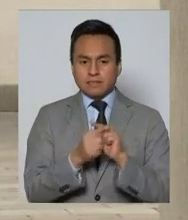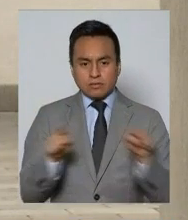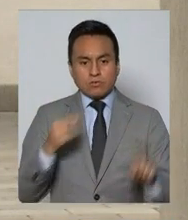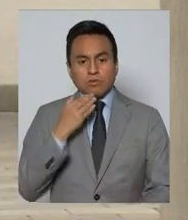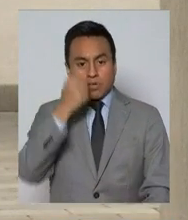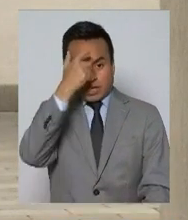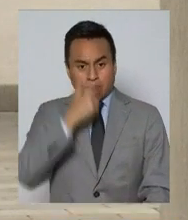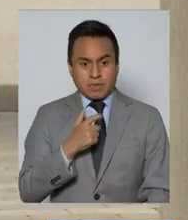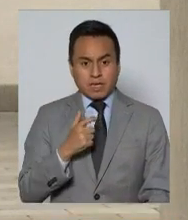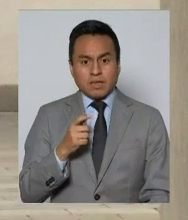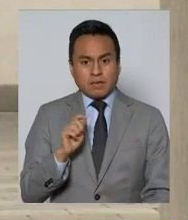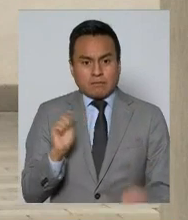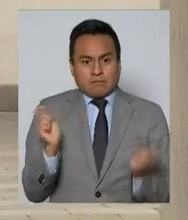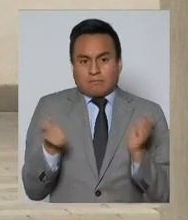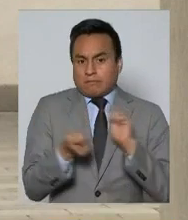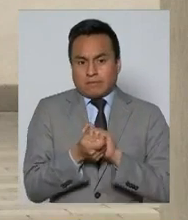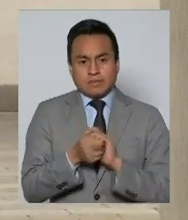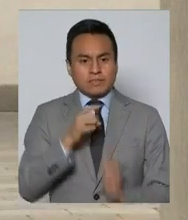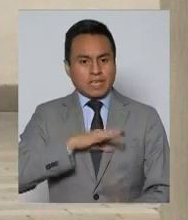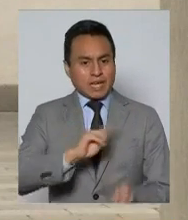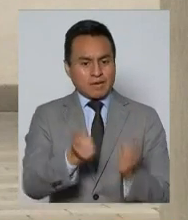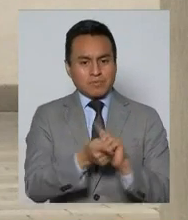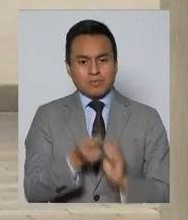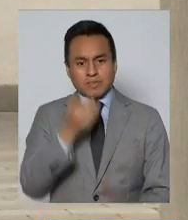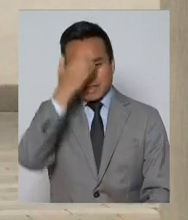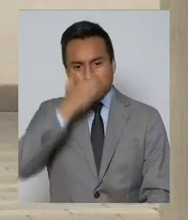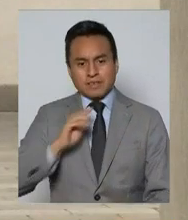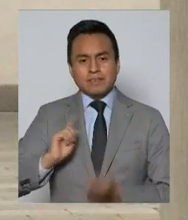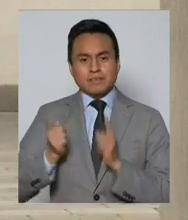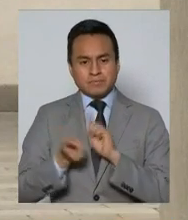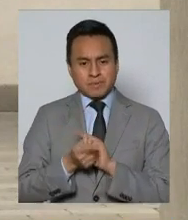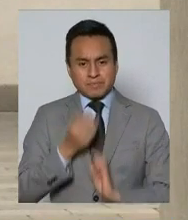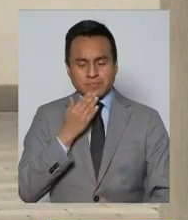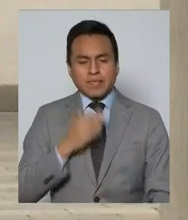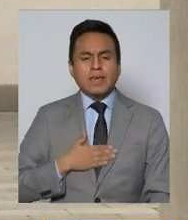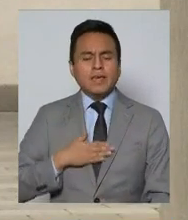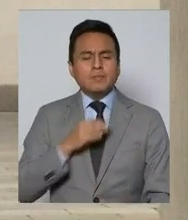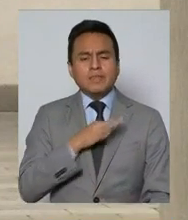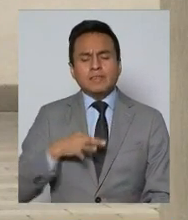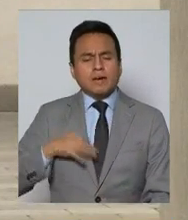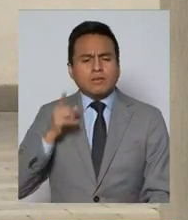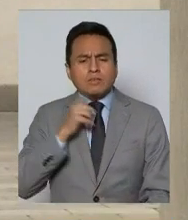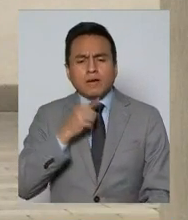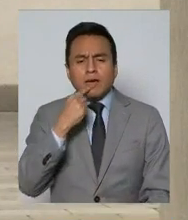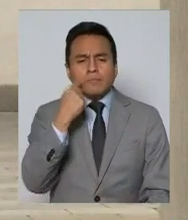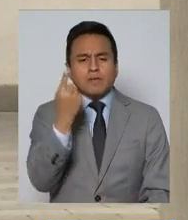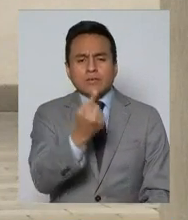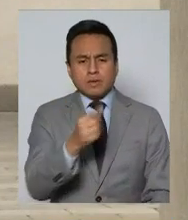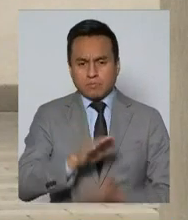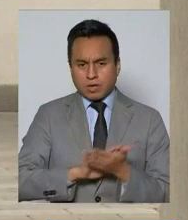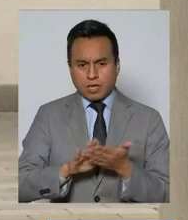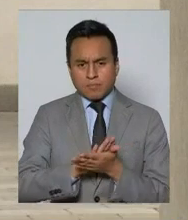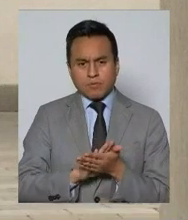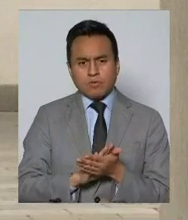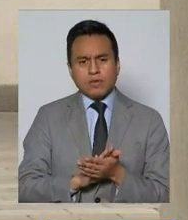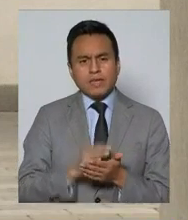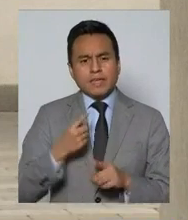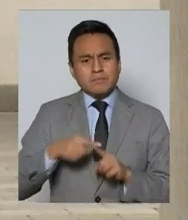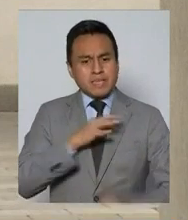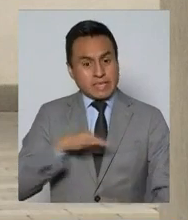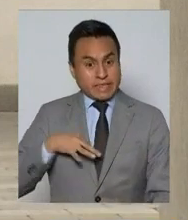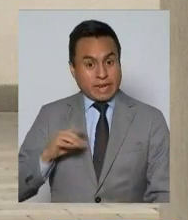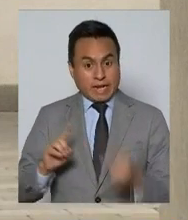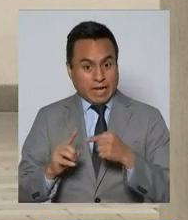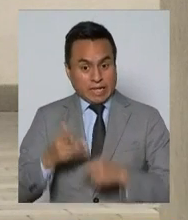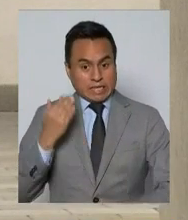también en estos 10 años he evolucionado. Chile cambió y yo también he evolucionado. Ministra, una última pregunta. Por ejemplo, su antecesora habló de